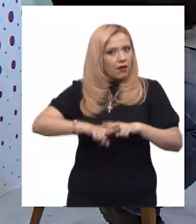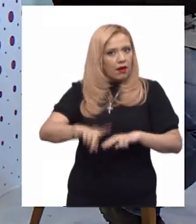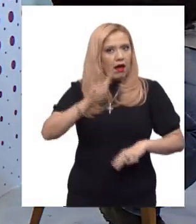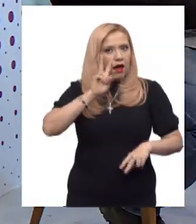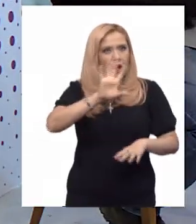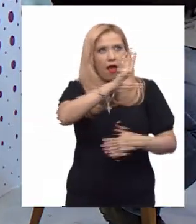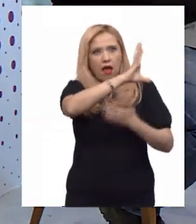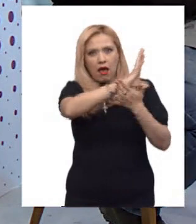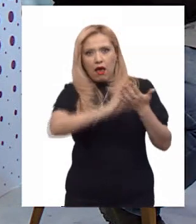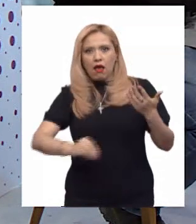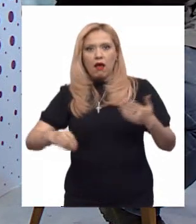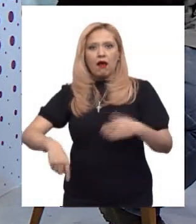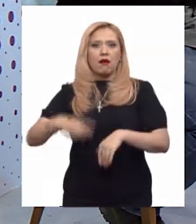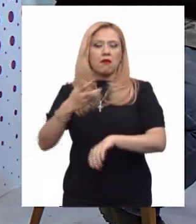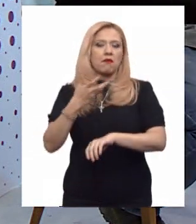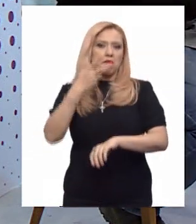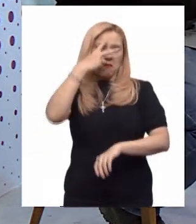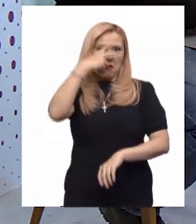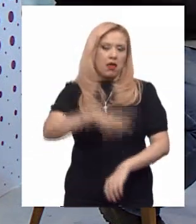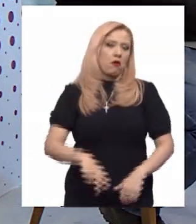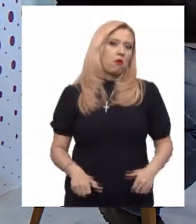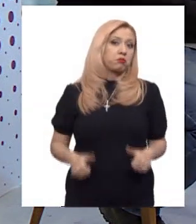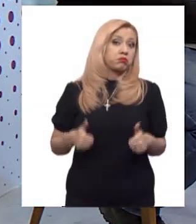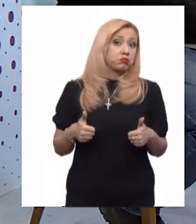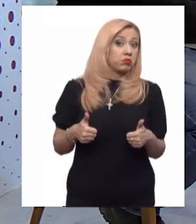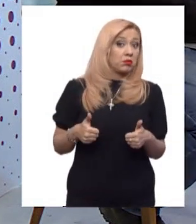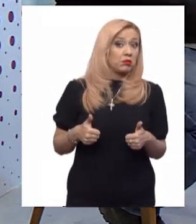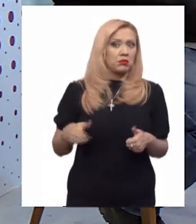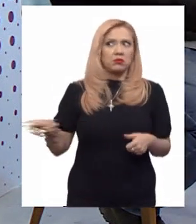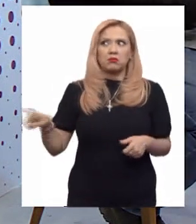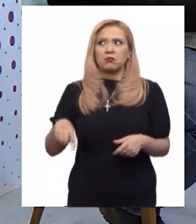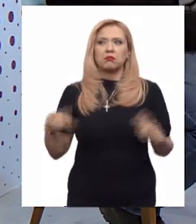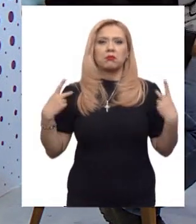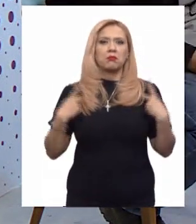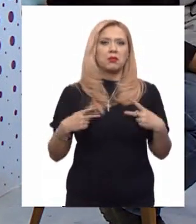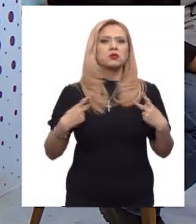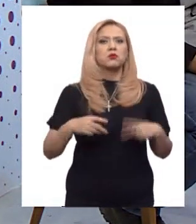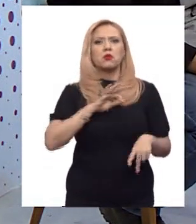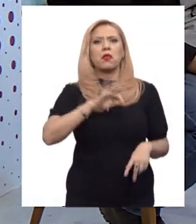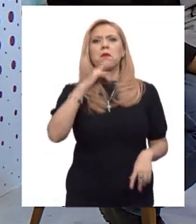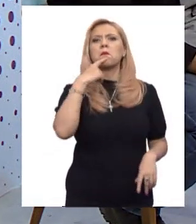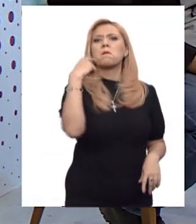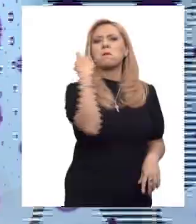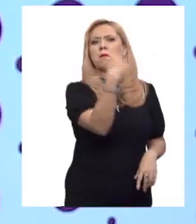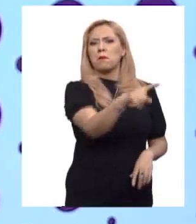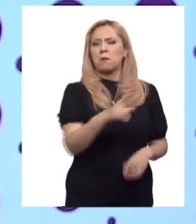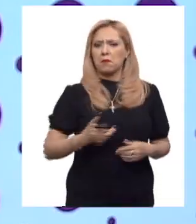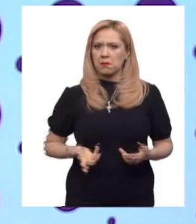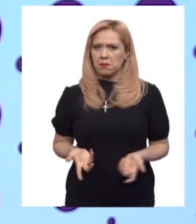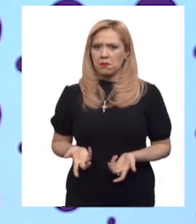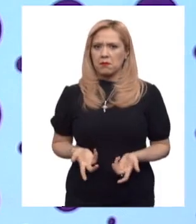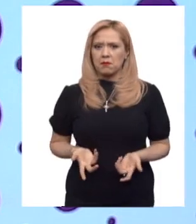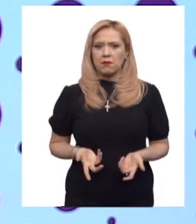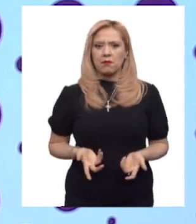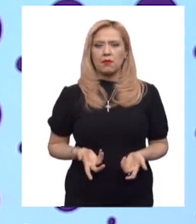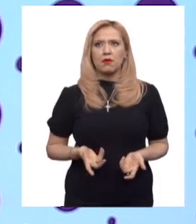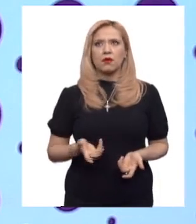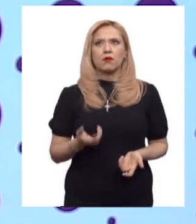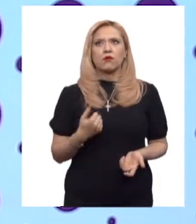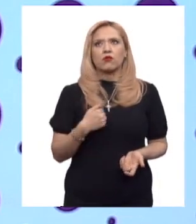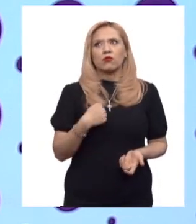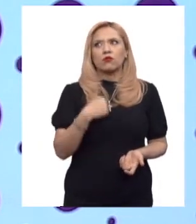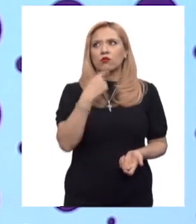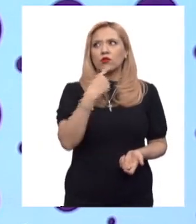similar en México, y sería un lugar excelente donde pudieran denunciar. ¿Dónde ahora mismo se puede denunciar? Yo te diría que